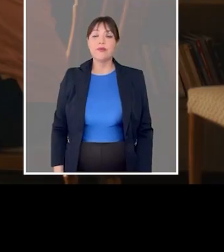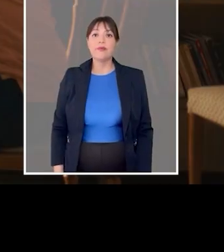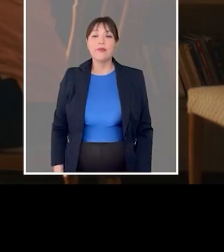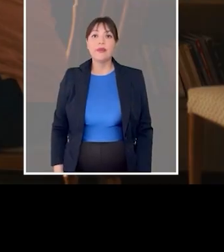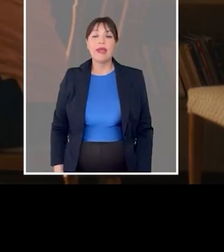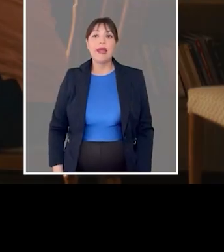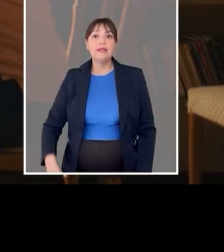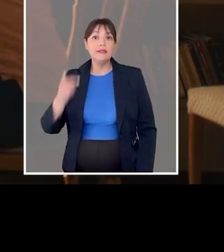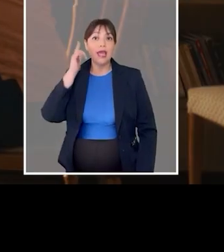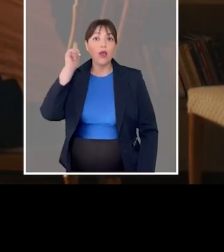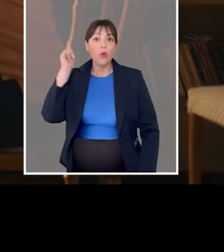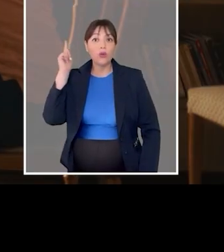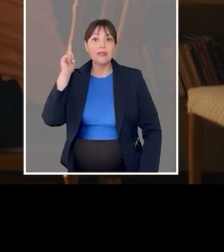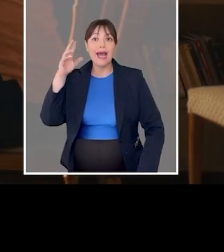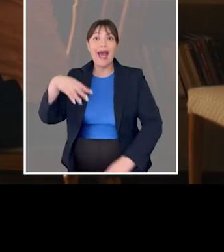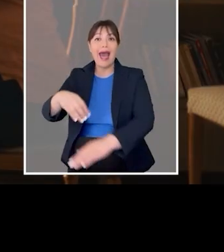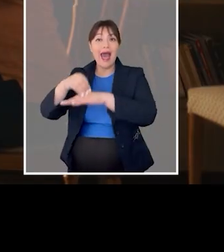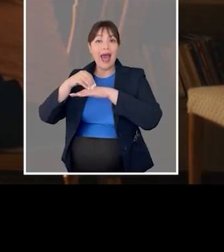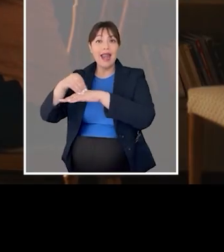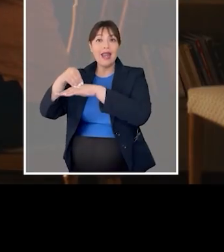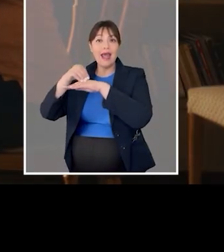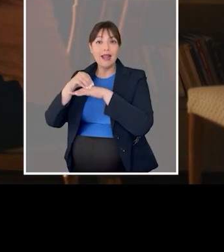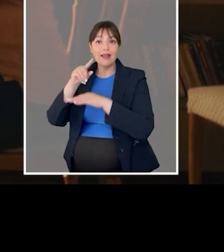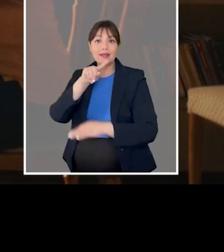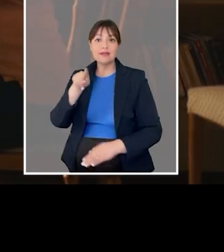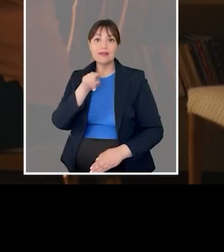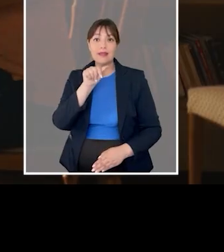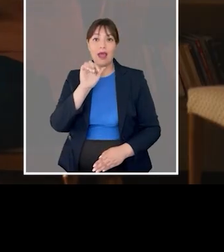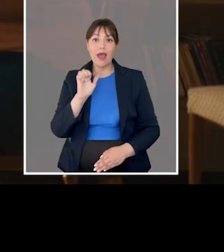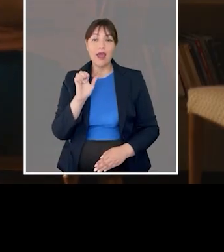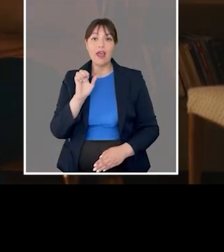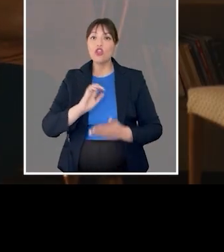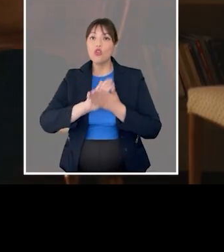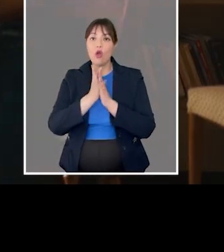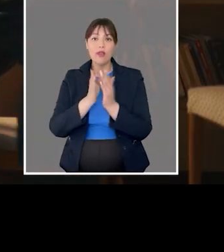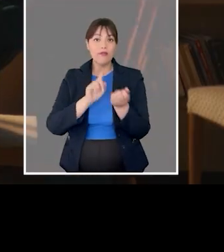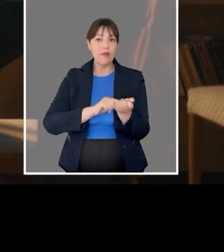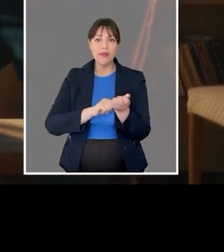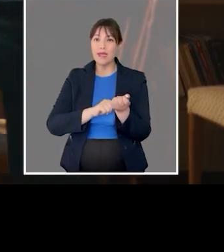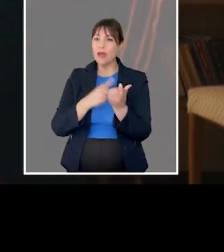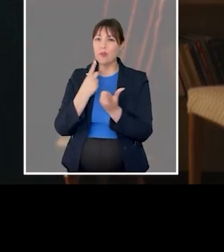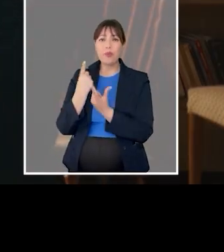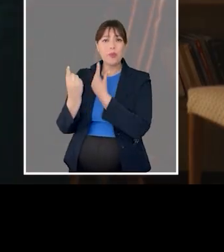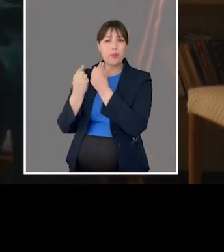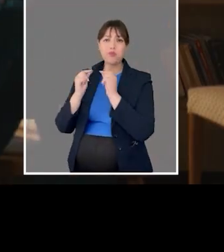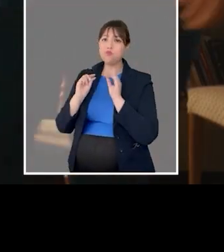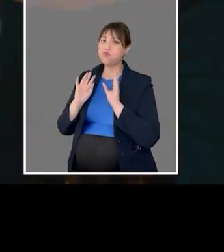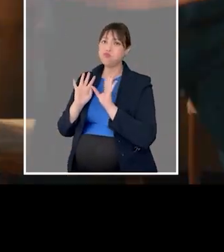Si recibes esta alerta SAE, debes evacuar con toda tu familia.